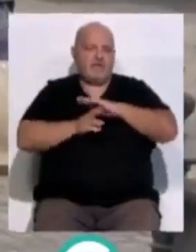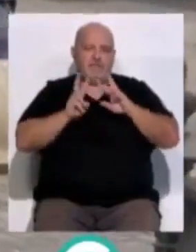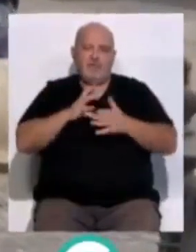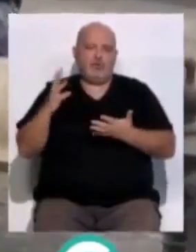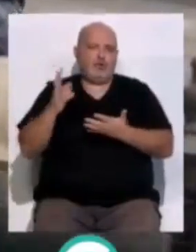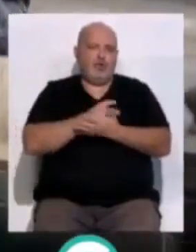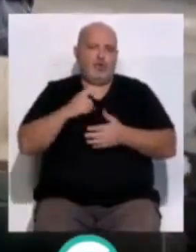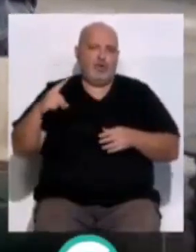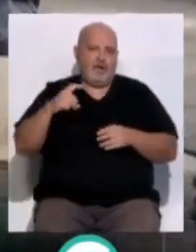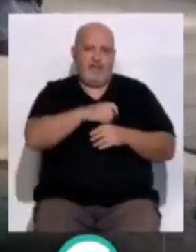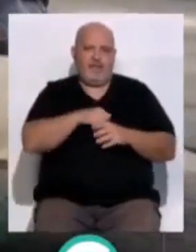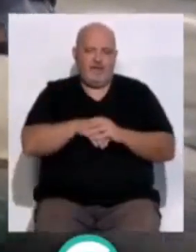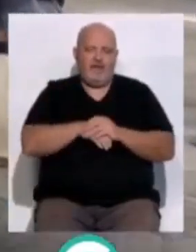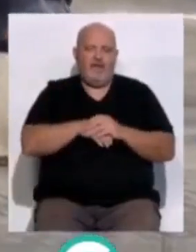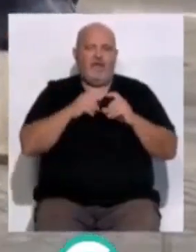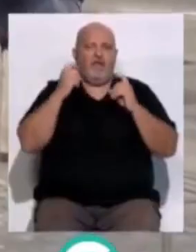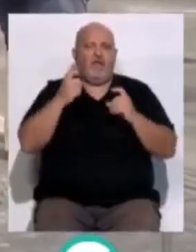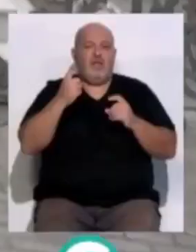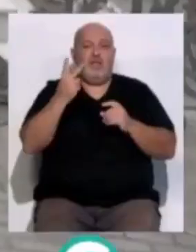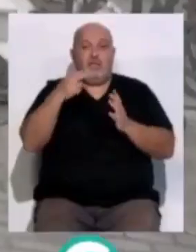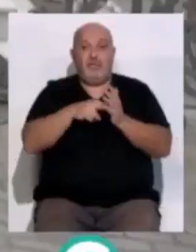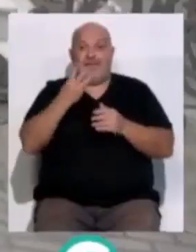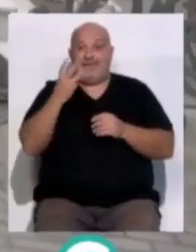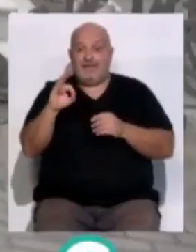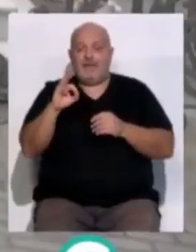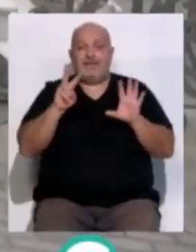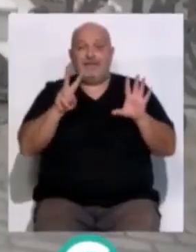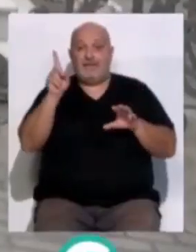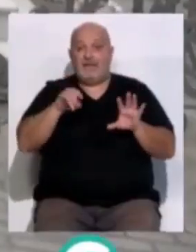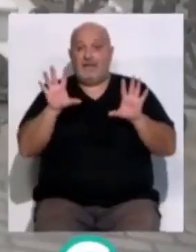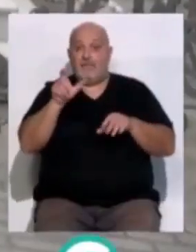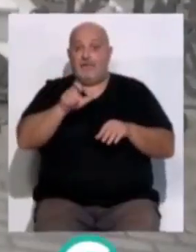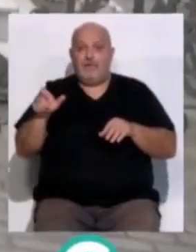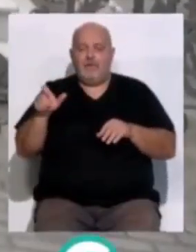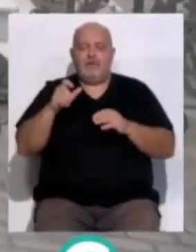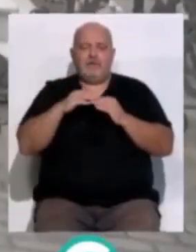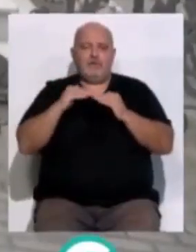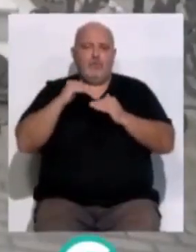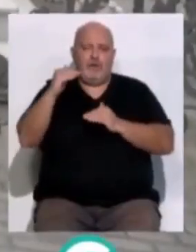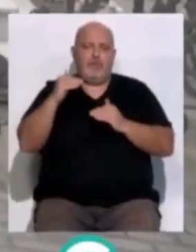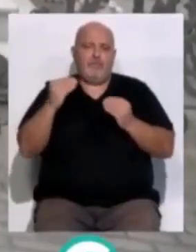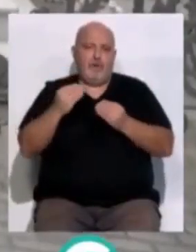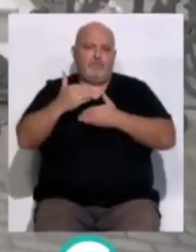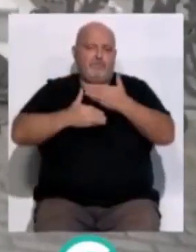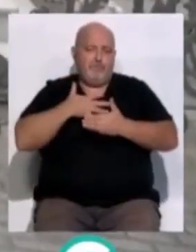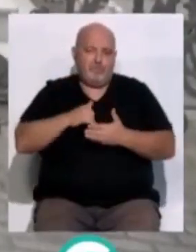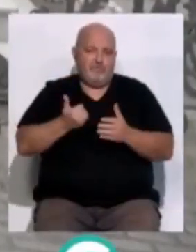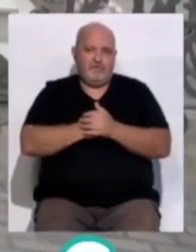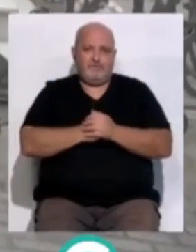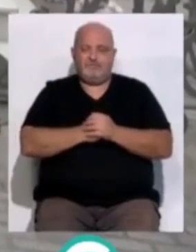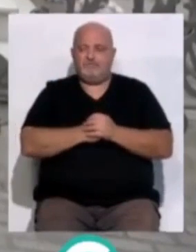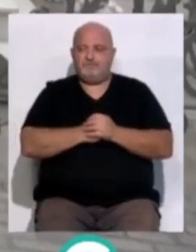tipos de cáncer. La intención es que en 2030 7 de cada 10 personas superen esta enfermedad.